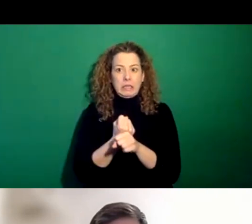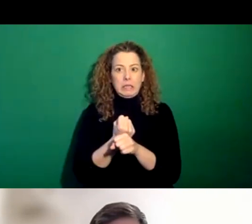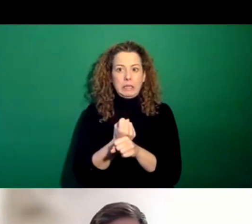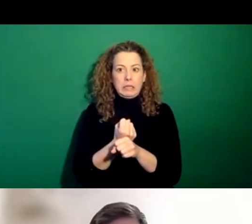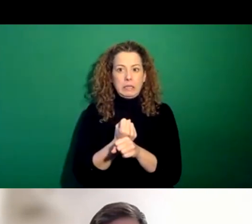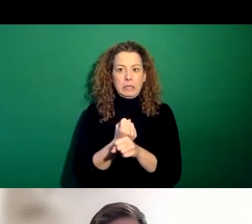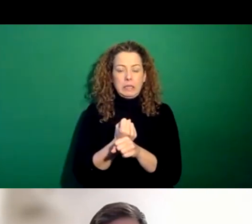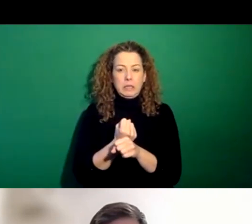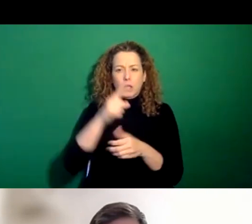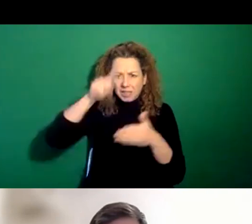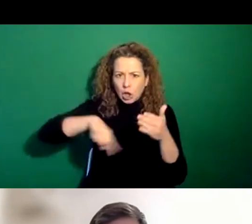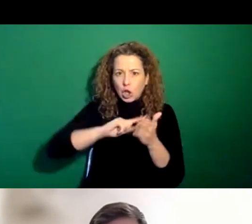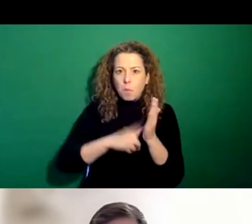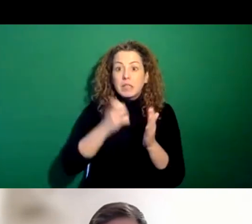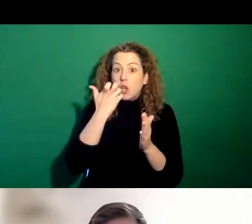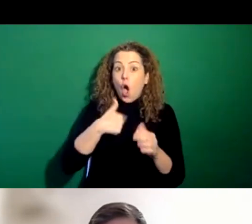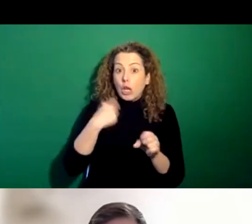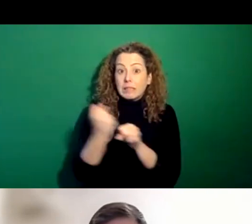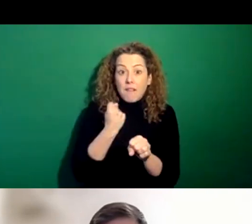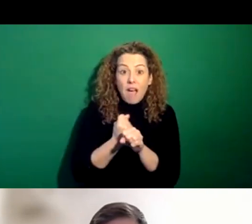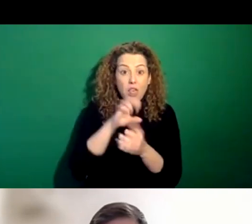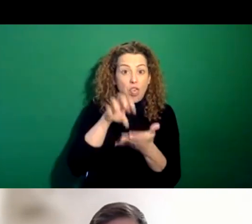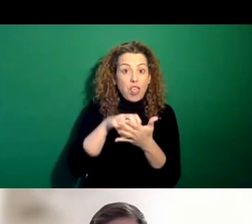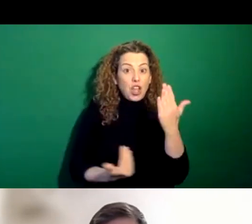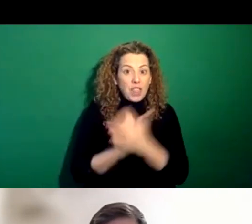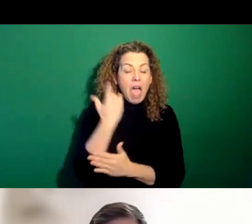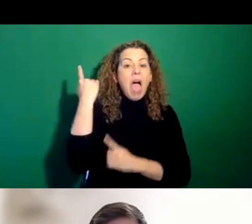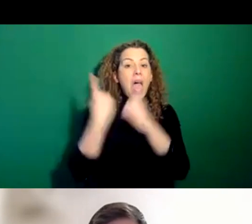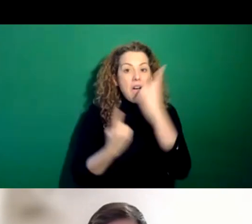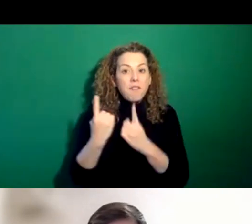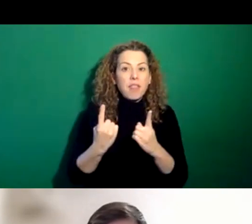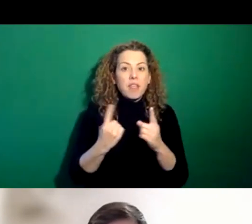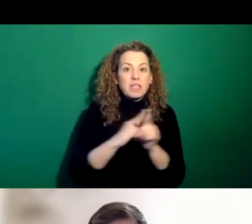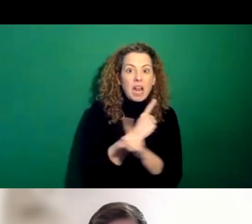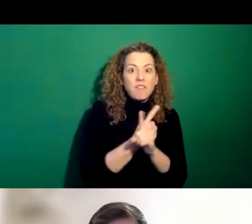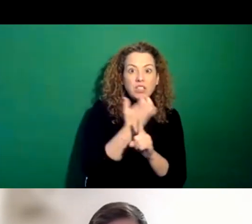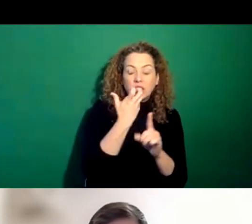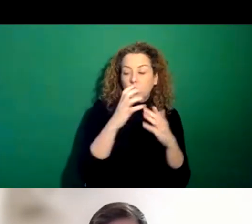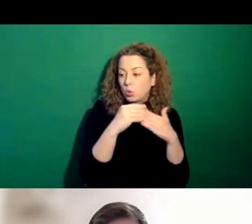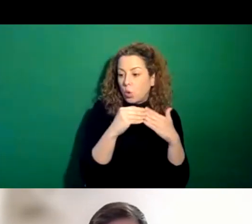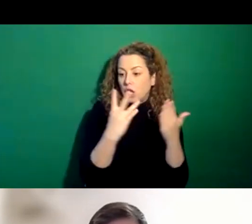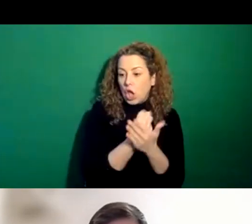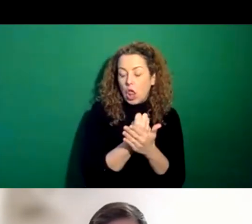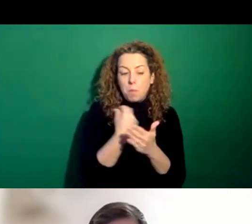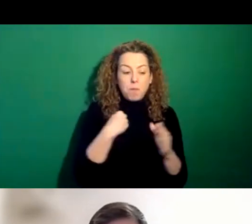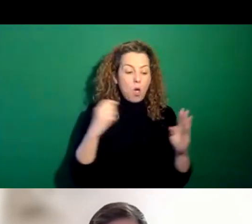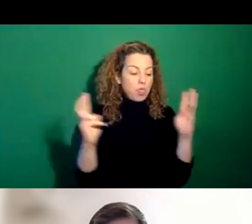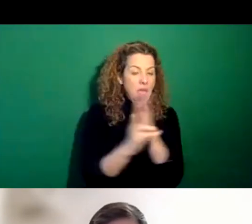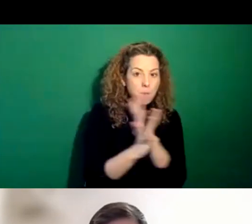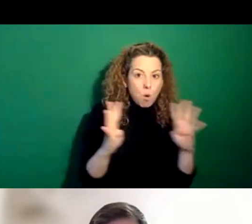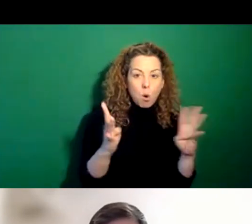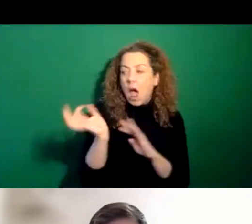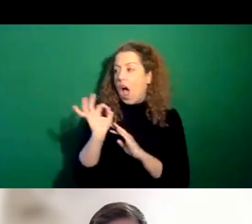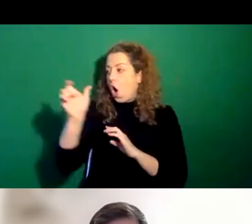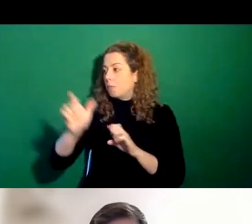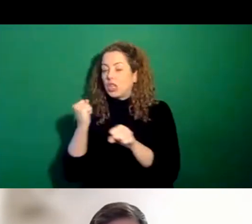quieres te leo todo lo que dice. Yo he trabajado en un centro de día y a veces se ponen más nerviosos todos los usuarios, tanto los que deambulan como los que están haciendo